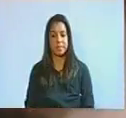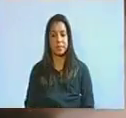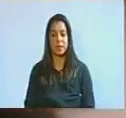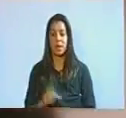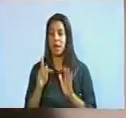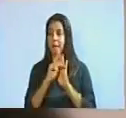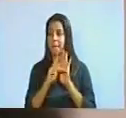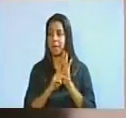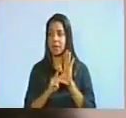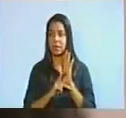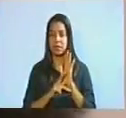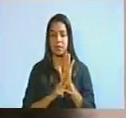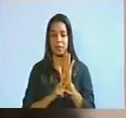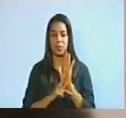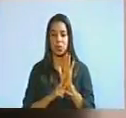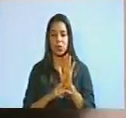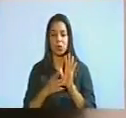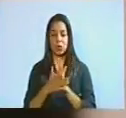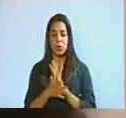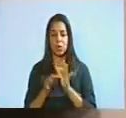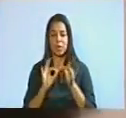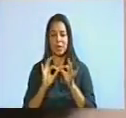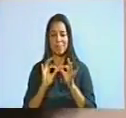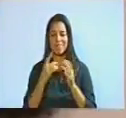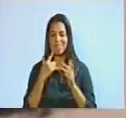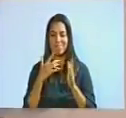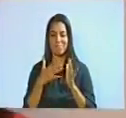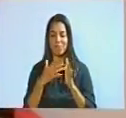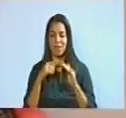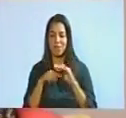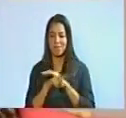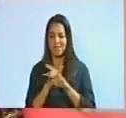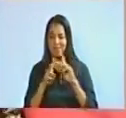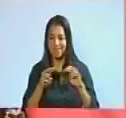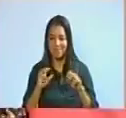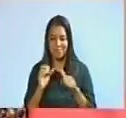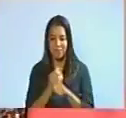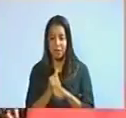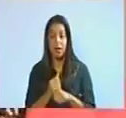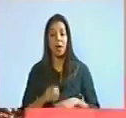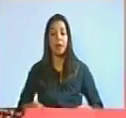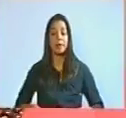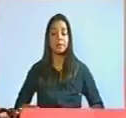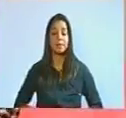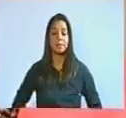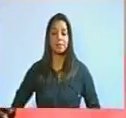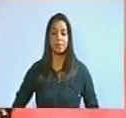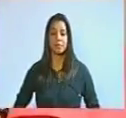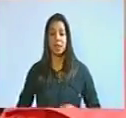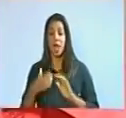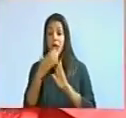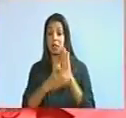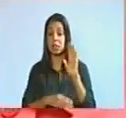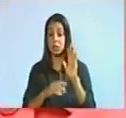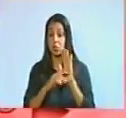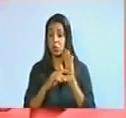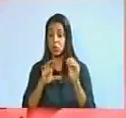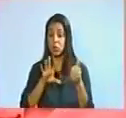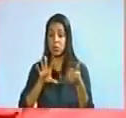Principios de interpretación. Artículo 6. La presente ley constitucional